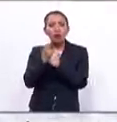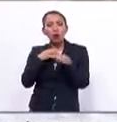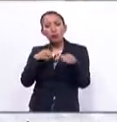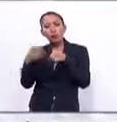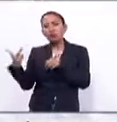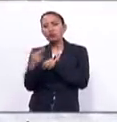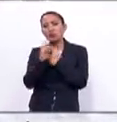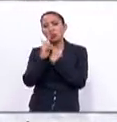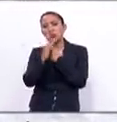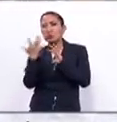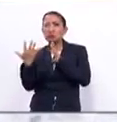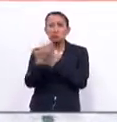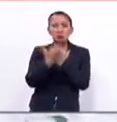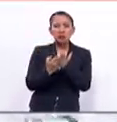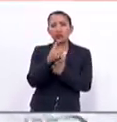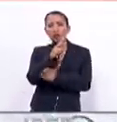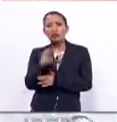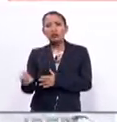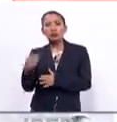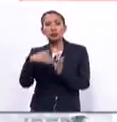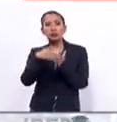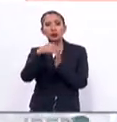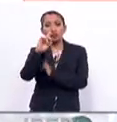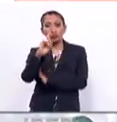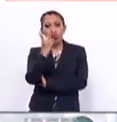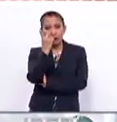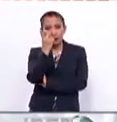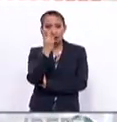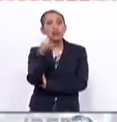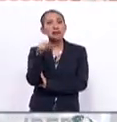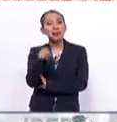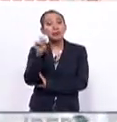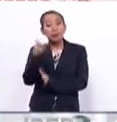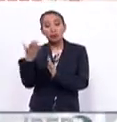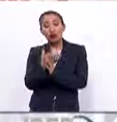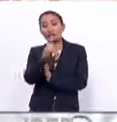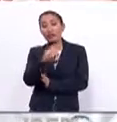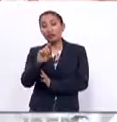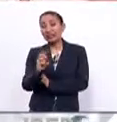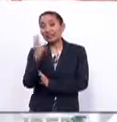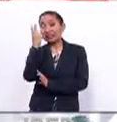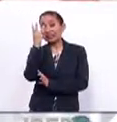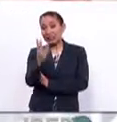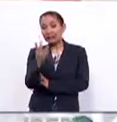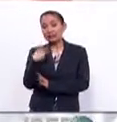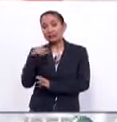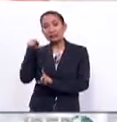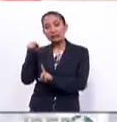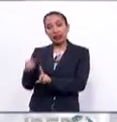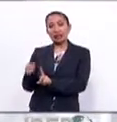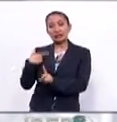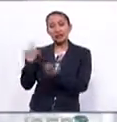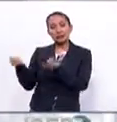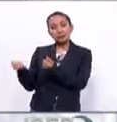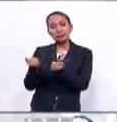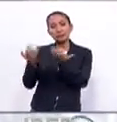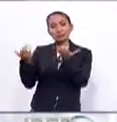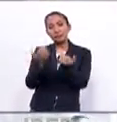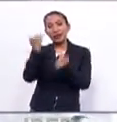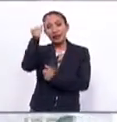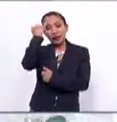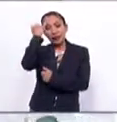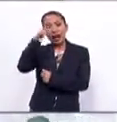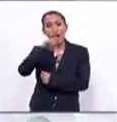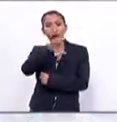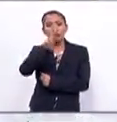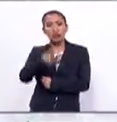comercio bilateral asciende aproximadamente a $200 millones, de los cuales 133 corresponden a las exportaciones de